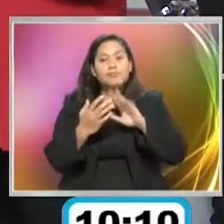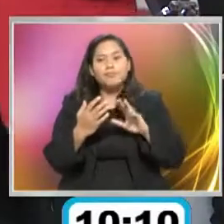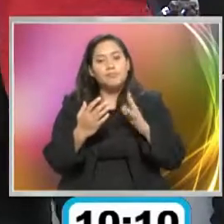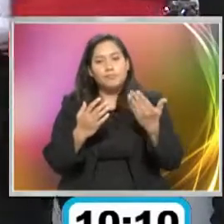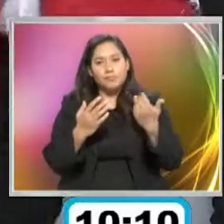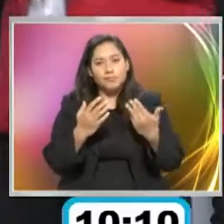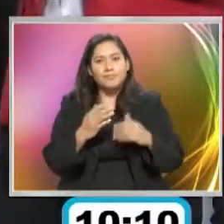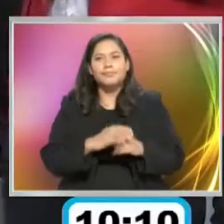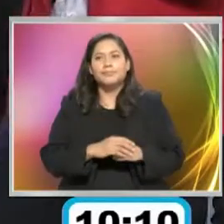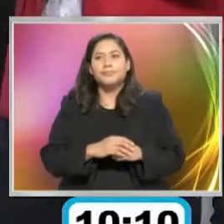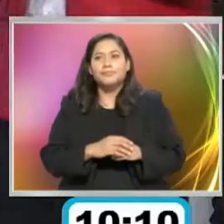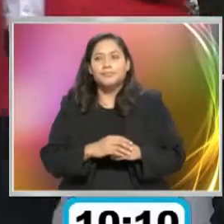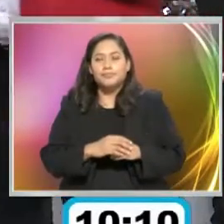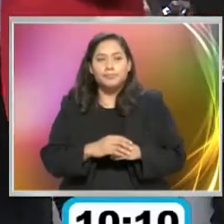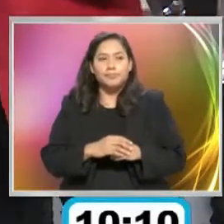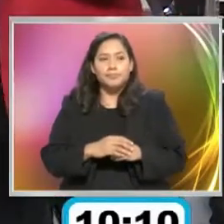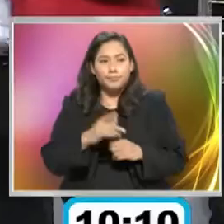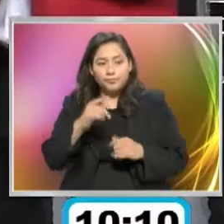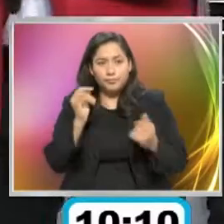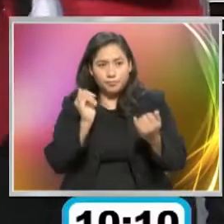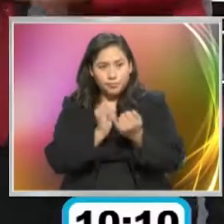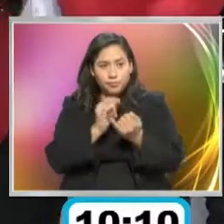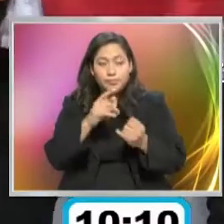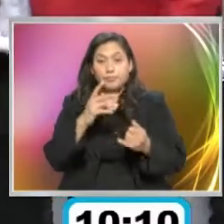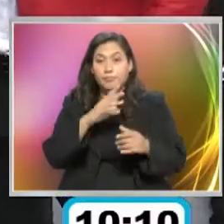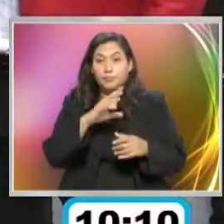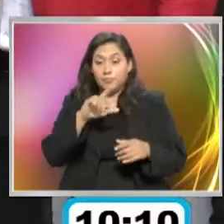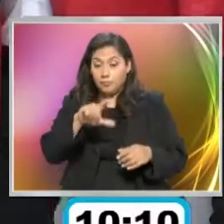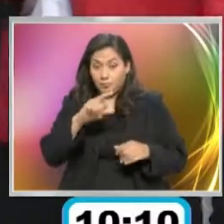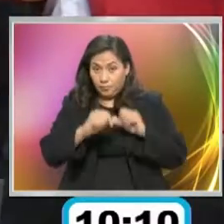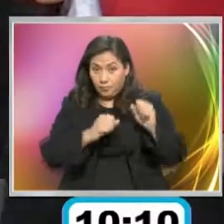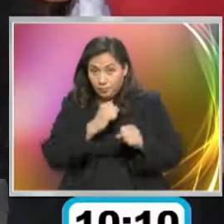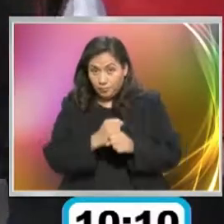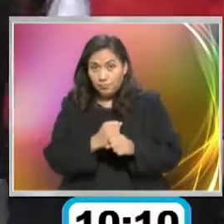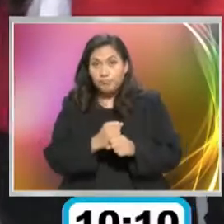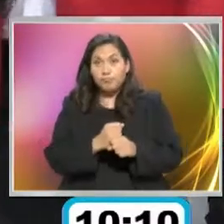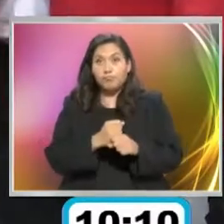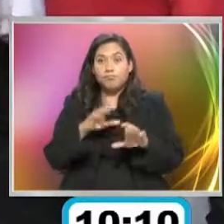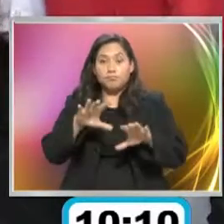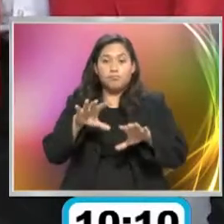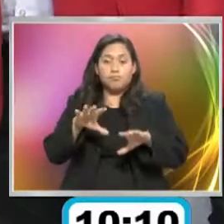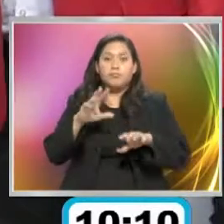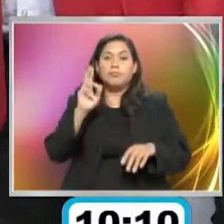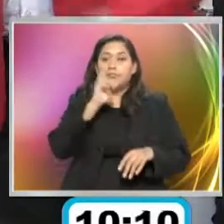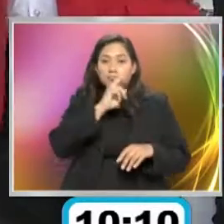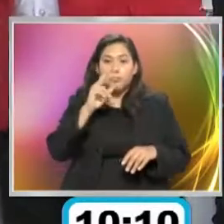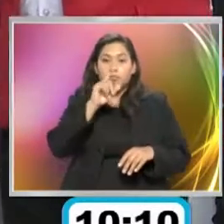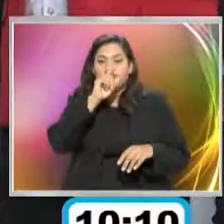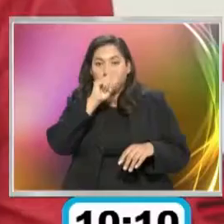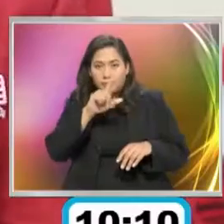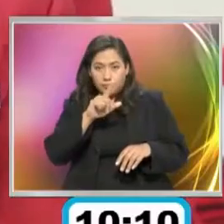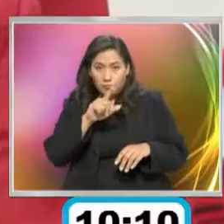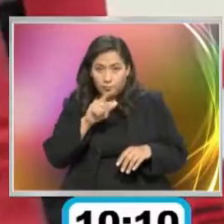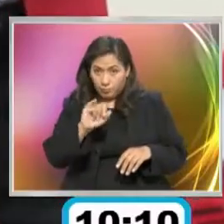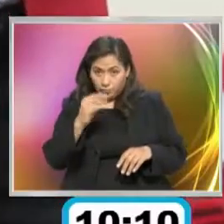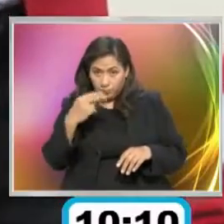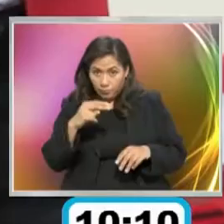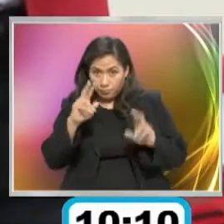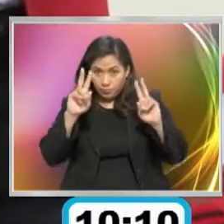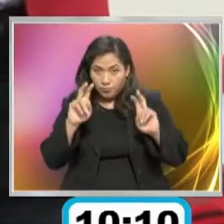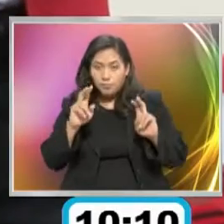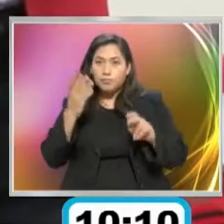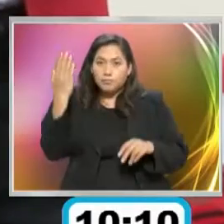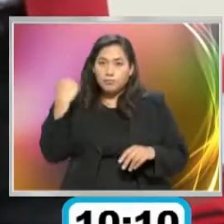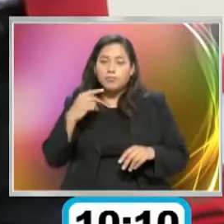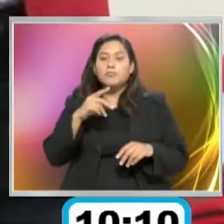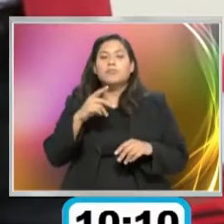quinto malo. Y además, tienen los 17 años han sido La Imponente Vientos de Jalisco. Bueno, al inicio comenzamos con el nombre